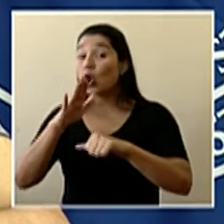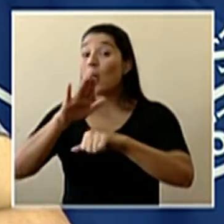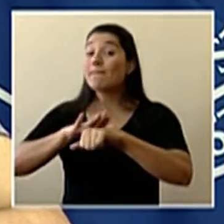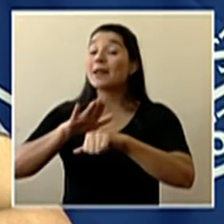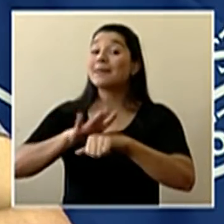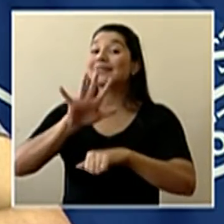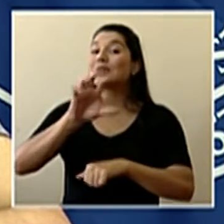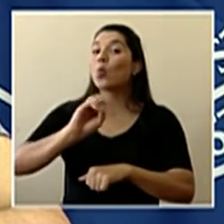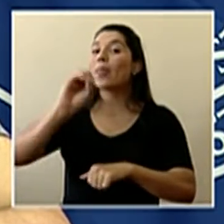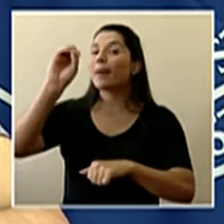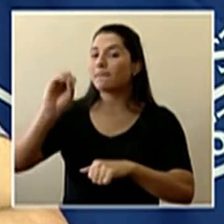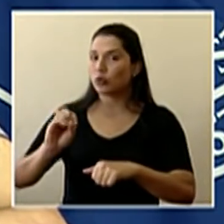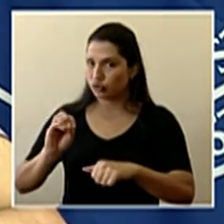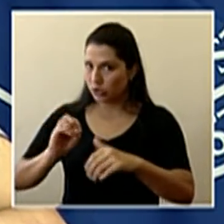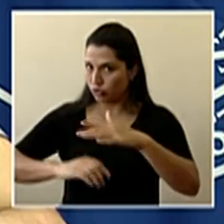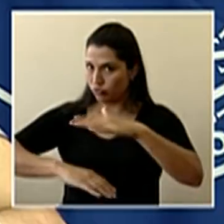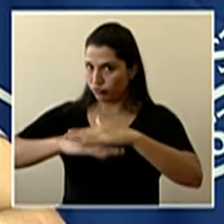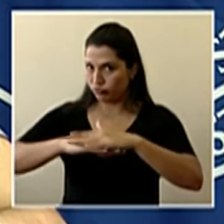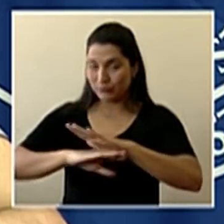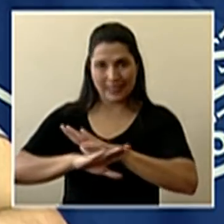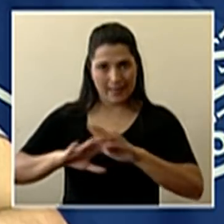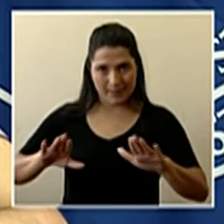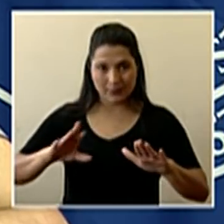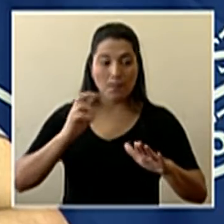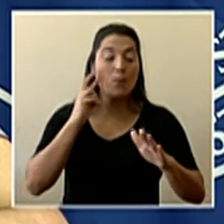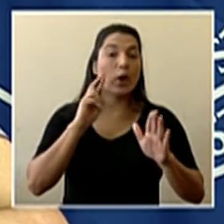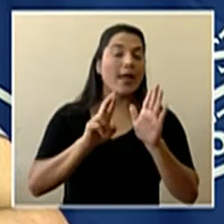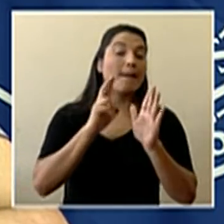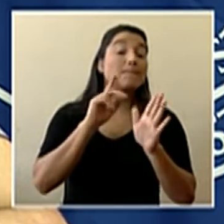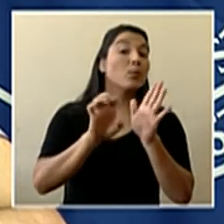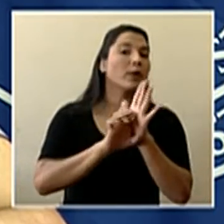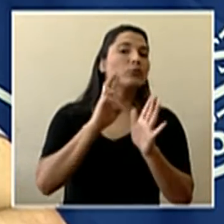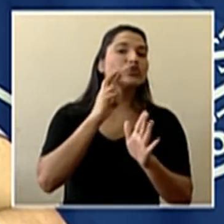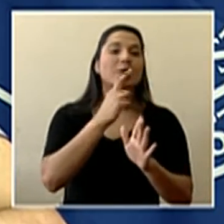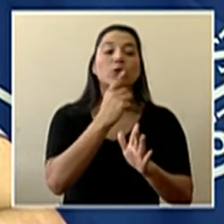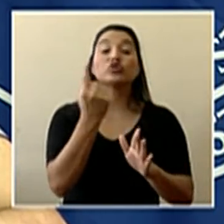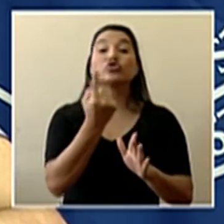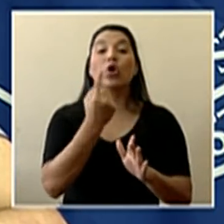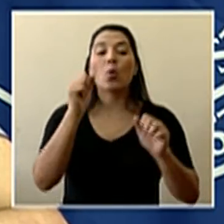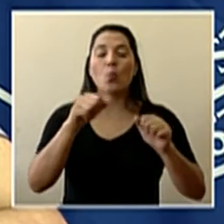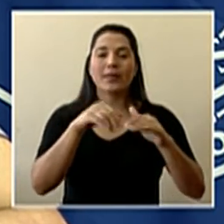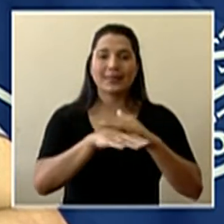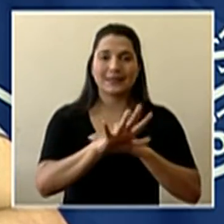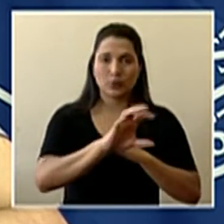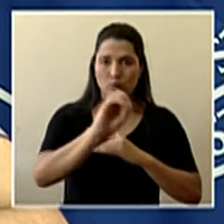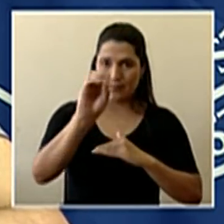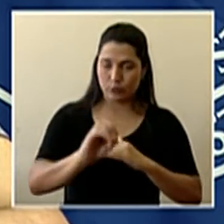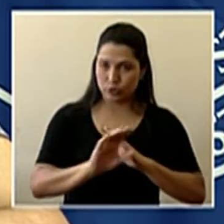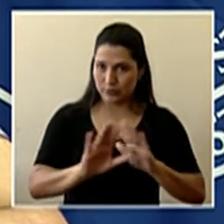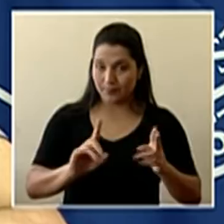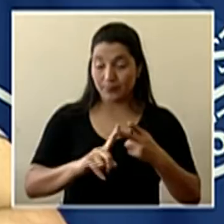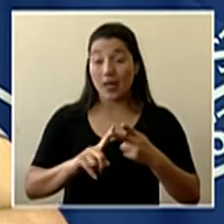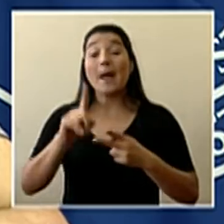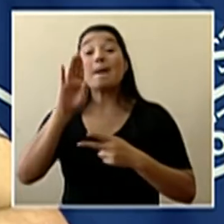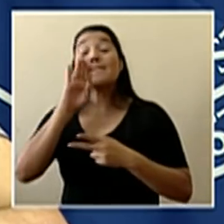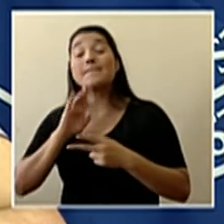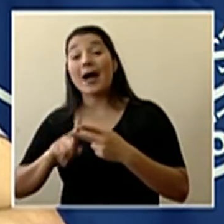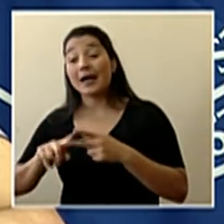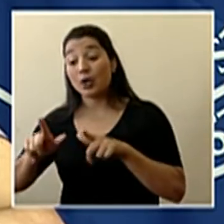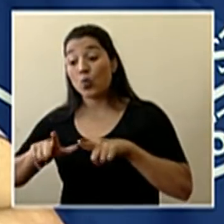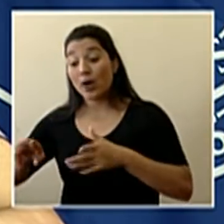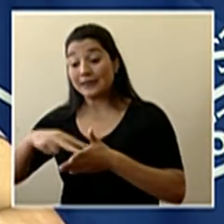50% de la capacidad normal y que en el caso de bares, discotecas, teatros, cines, gimnasios